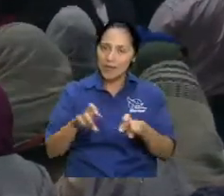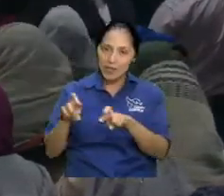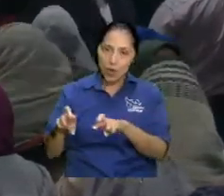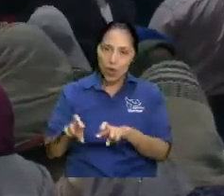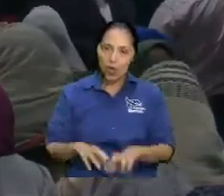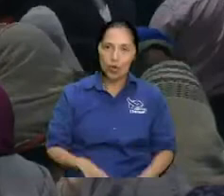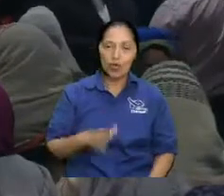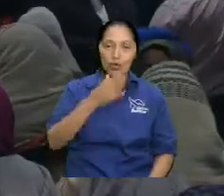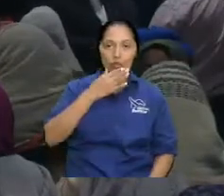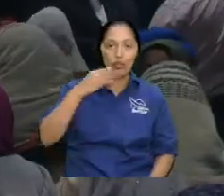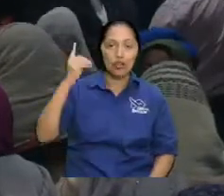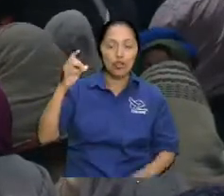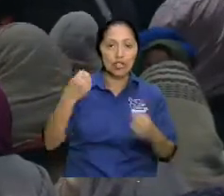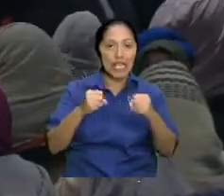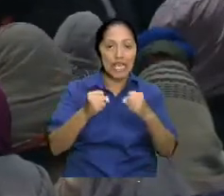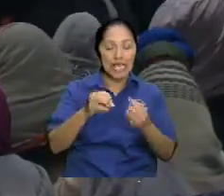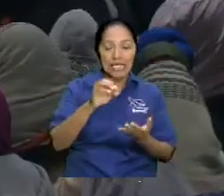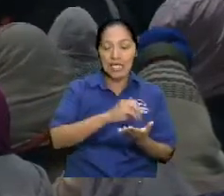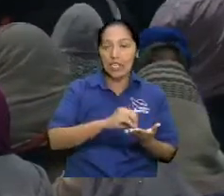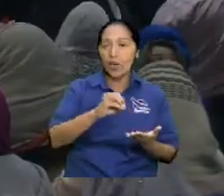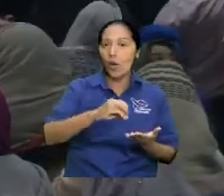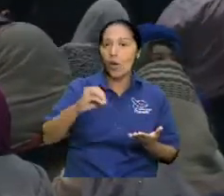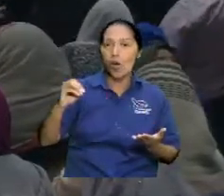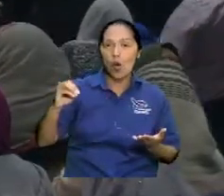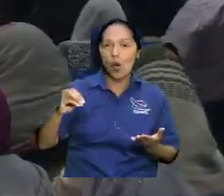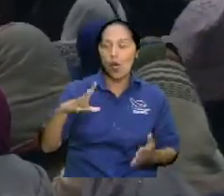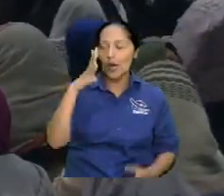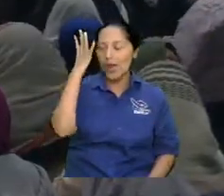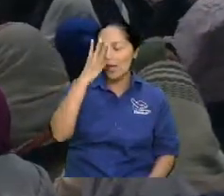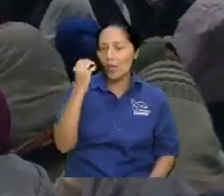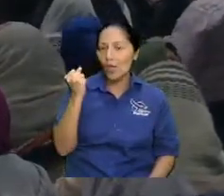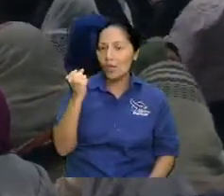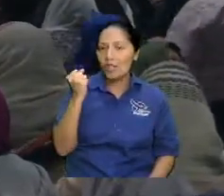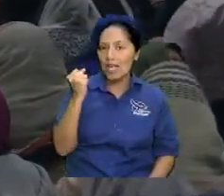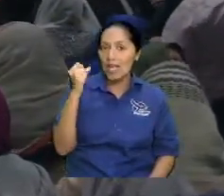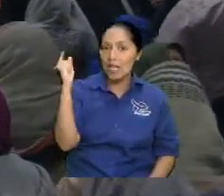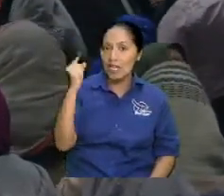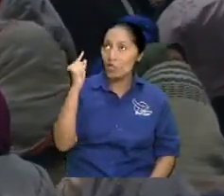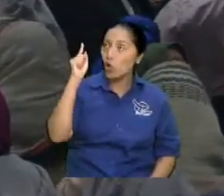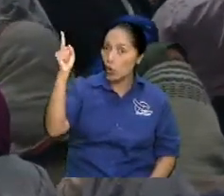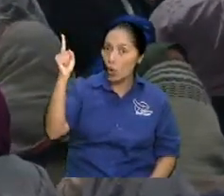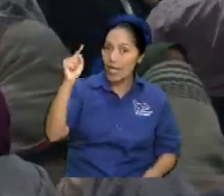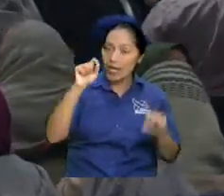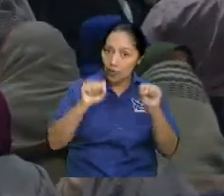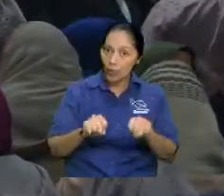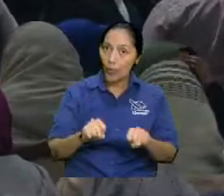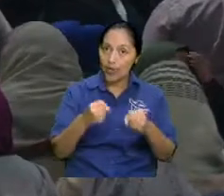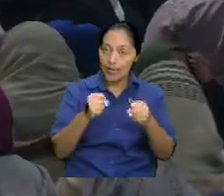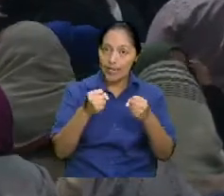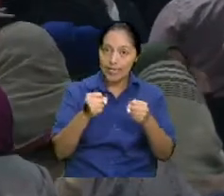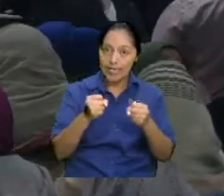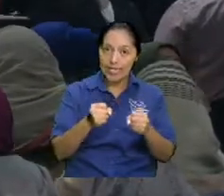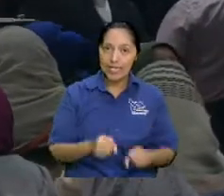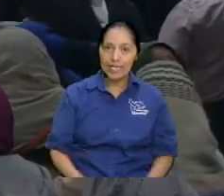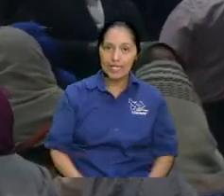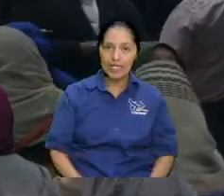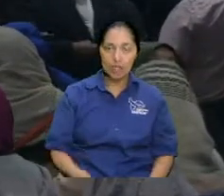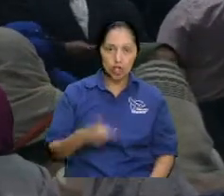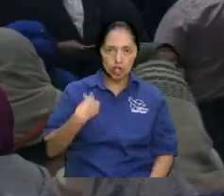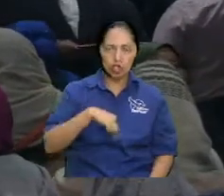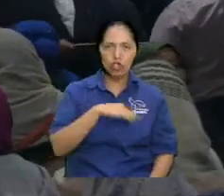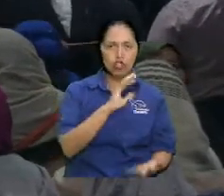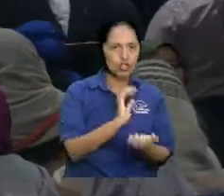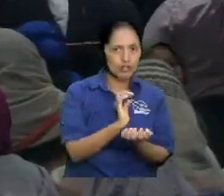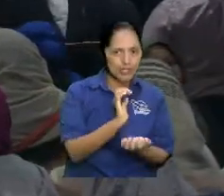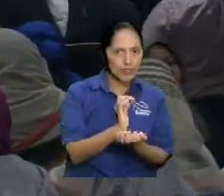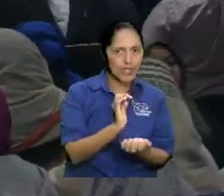Es una obra divina. Eso es algo que solo Dios puede hacer. Si hay alguien más, acérquese, lo vamos a esperar.